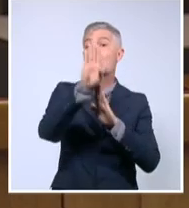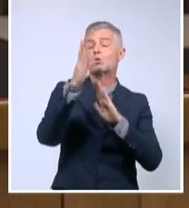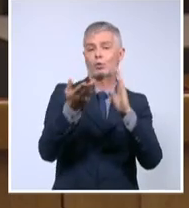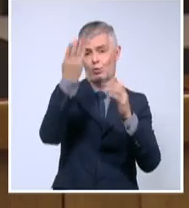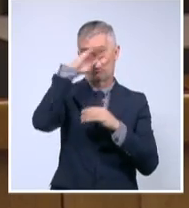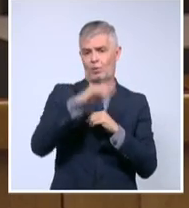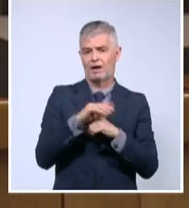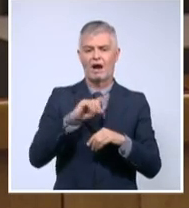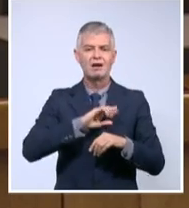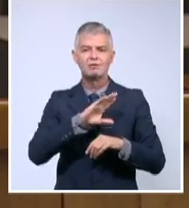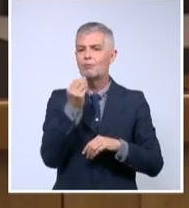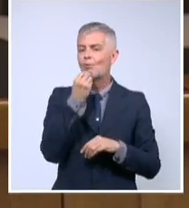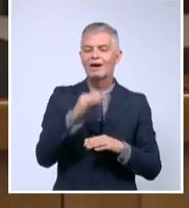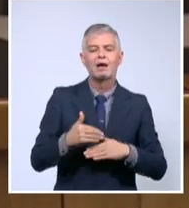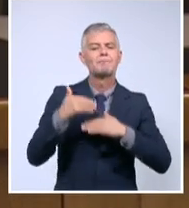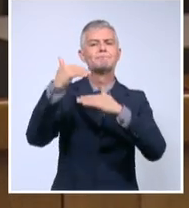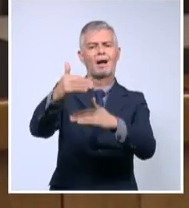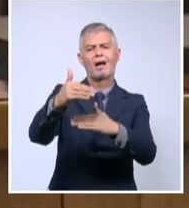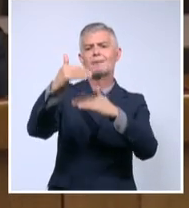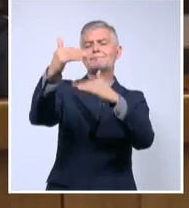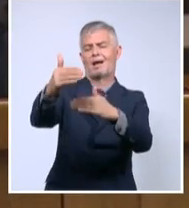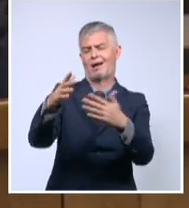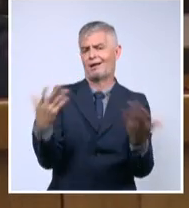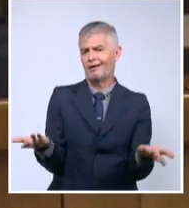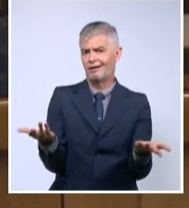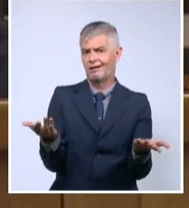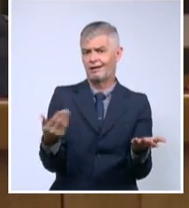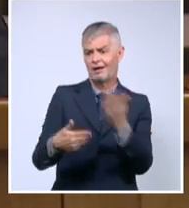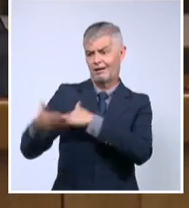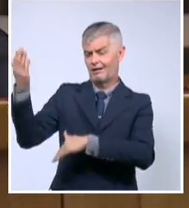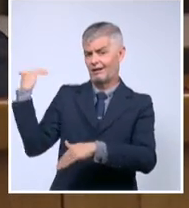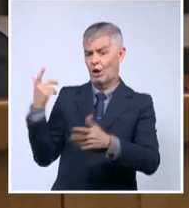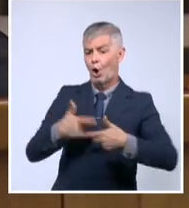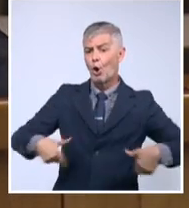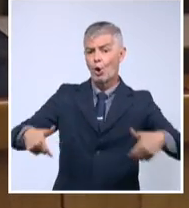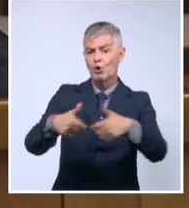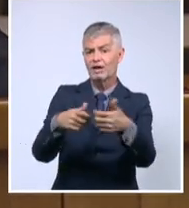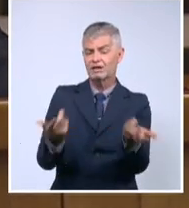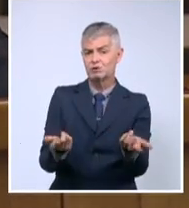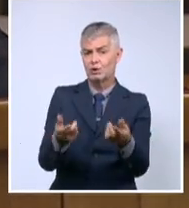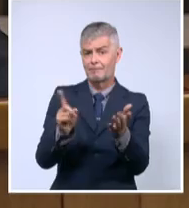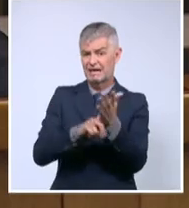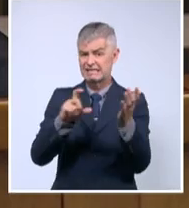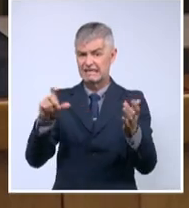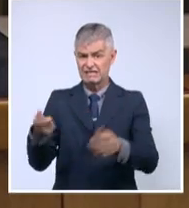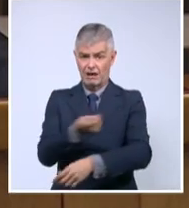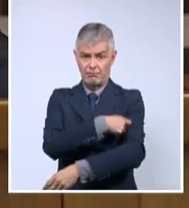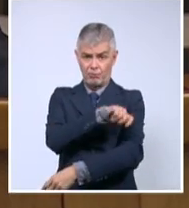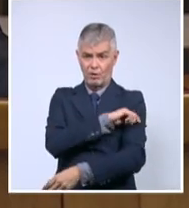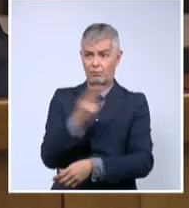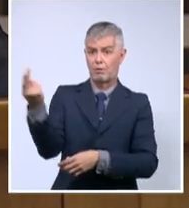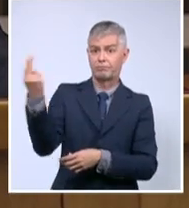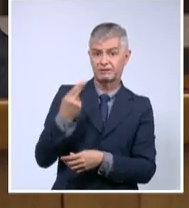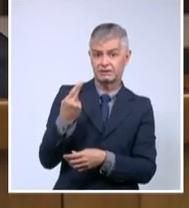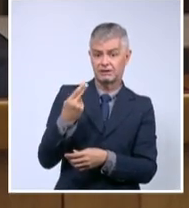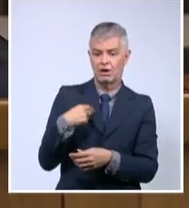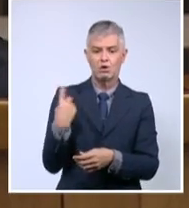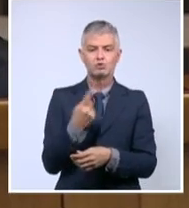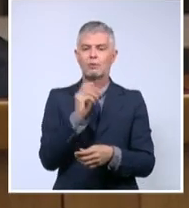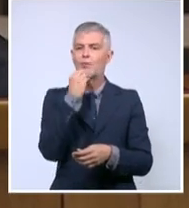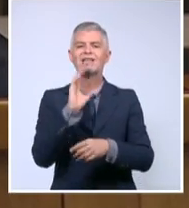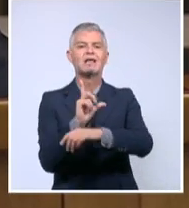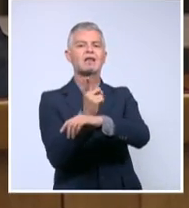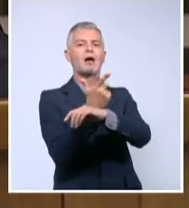posponer más lo que mandató el pueblo en los últimos congresos del partido. Es preciso implementar sin demora todo lo